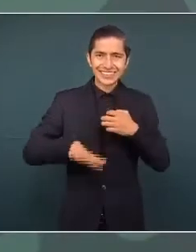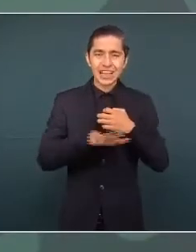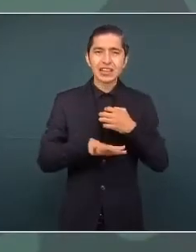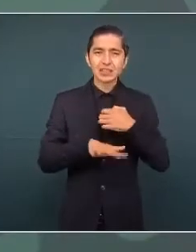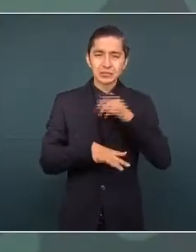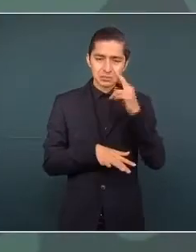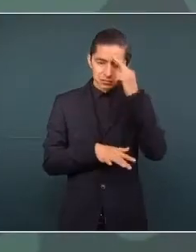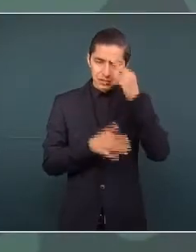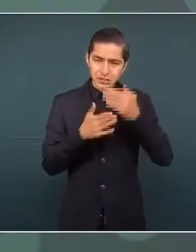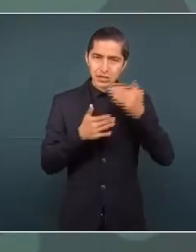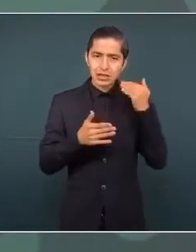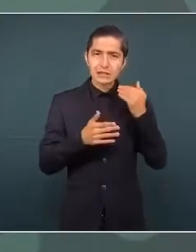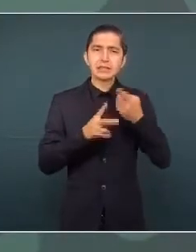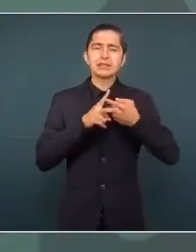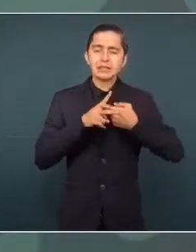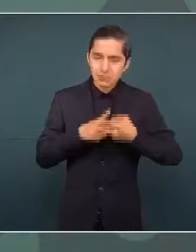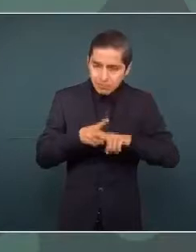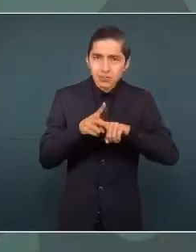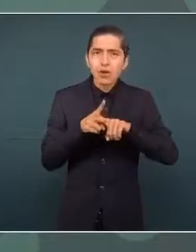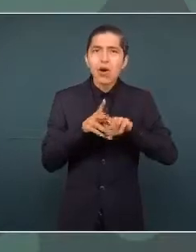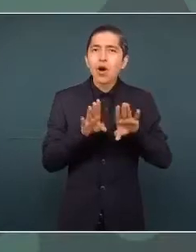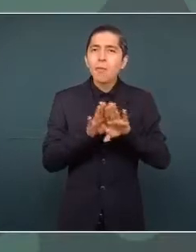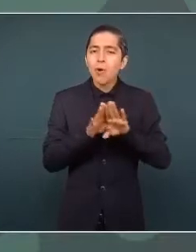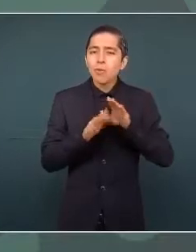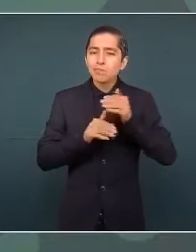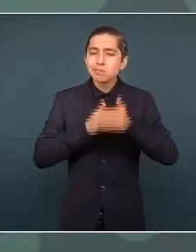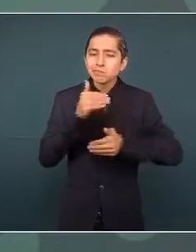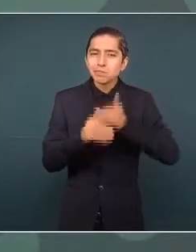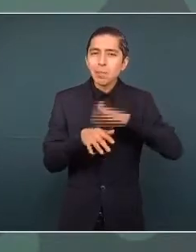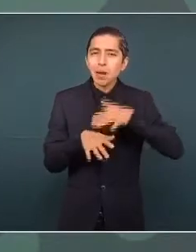iniciamos un proceso profundo de